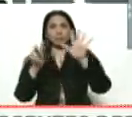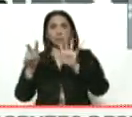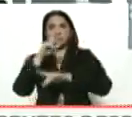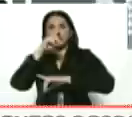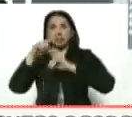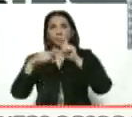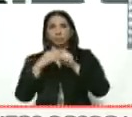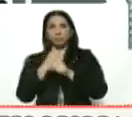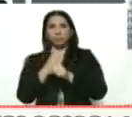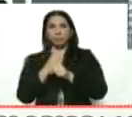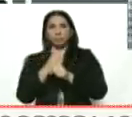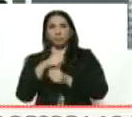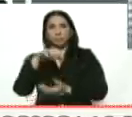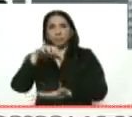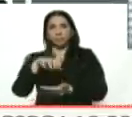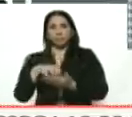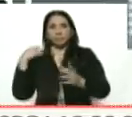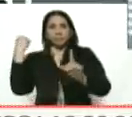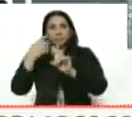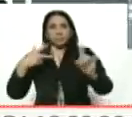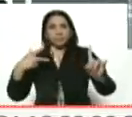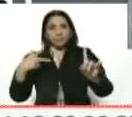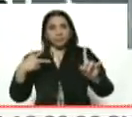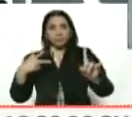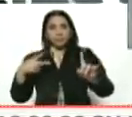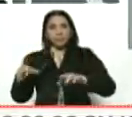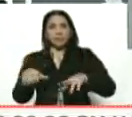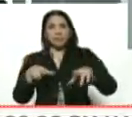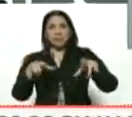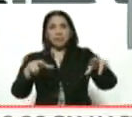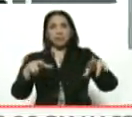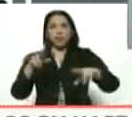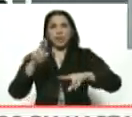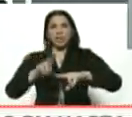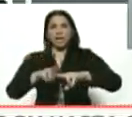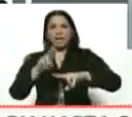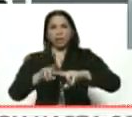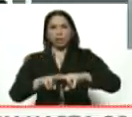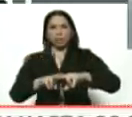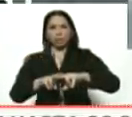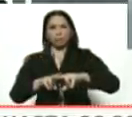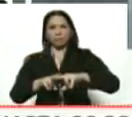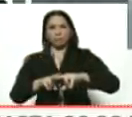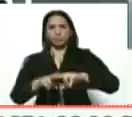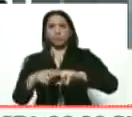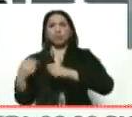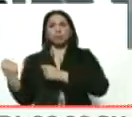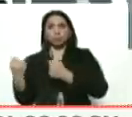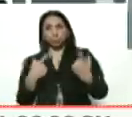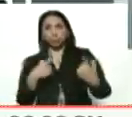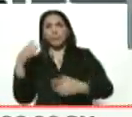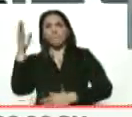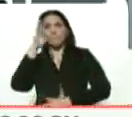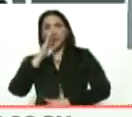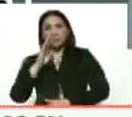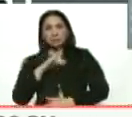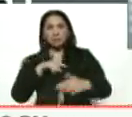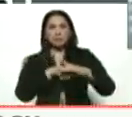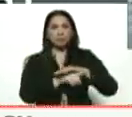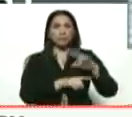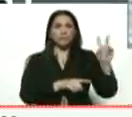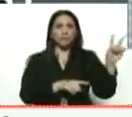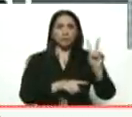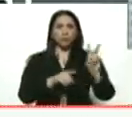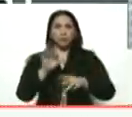edad del estado Amazonas, de Río Negro, procedente de Brasil. Entró a Venezuela